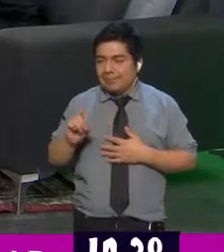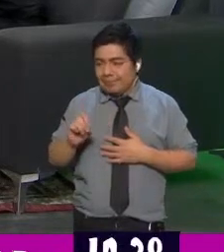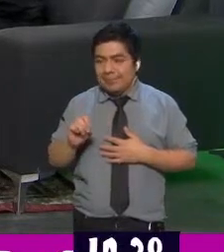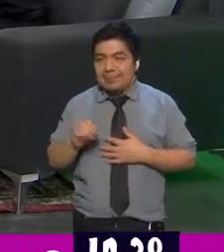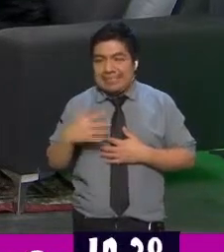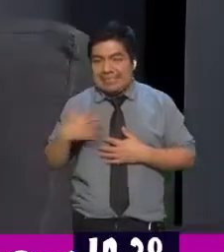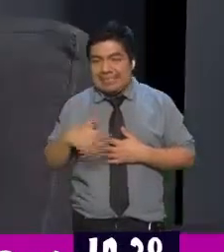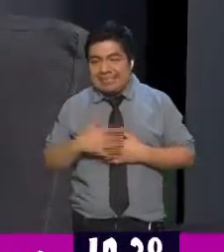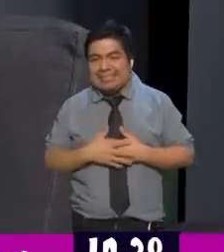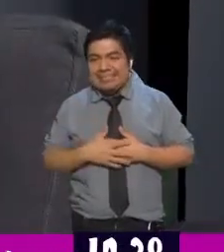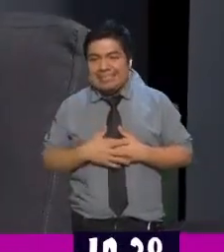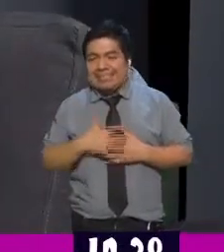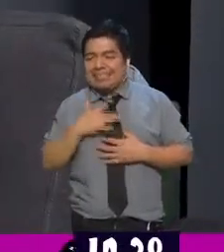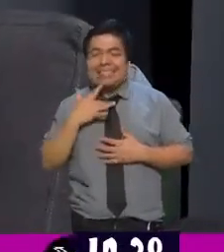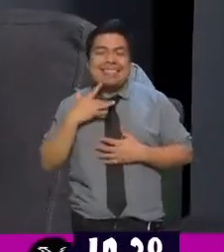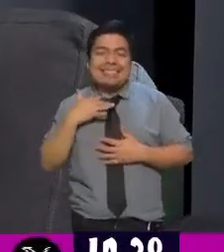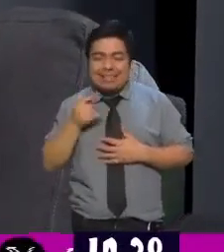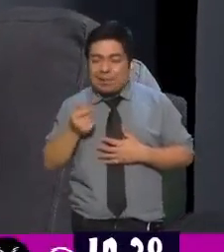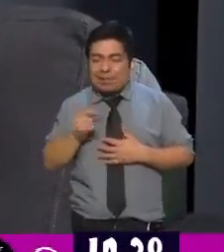poquito. No.